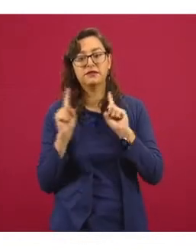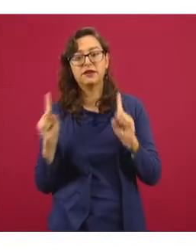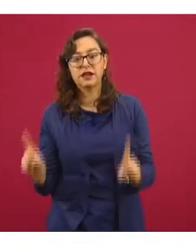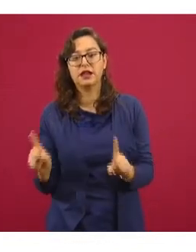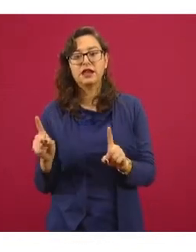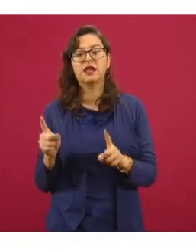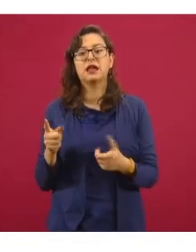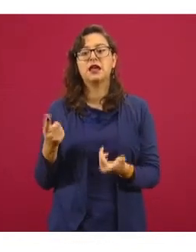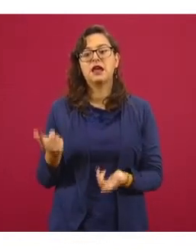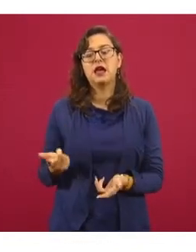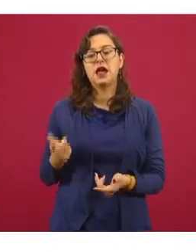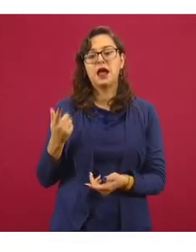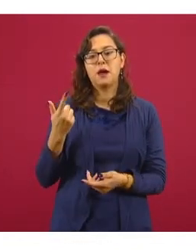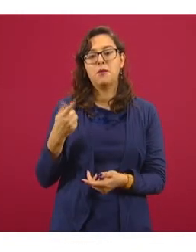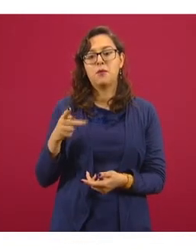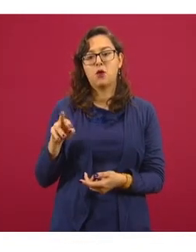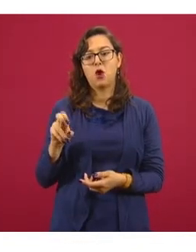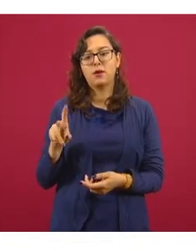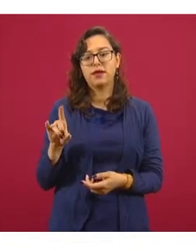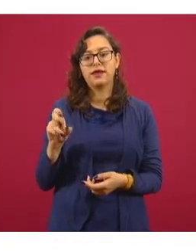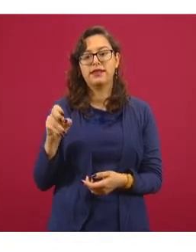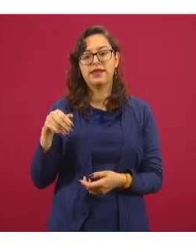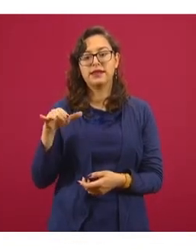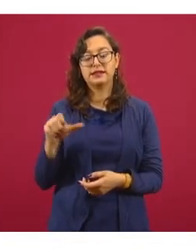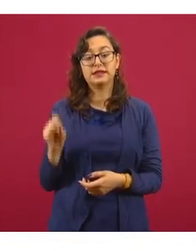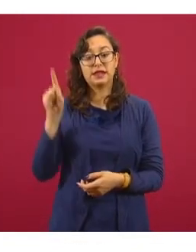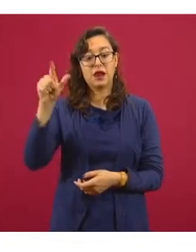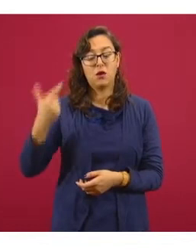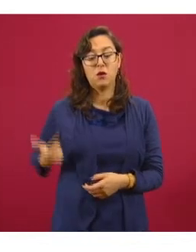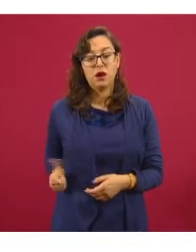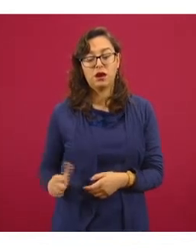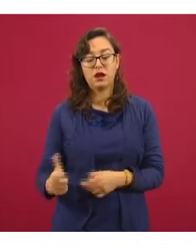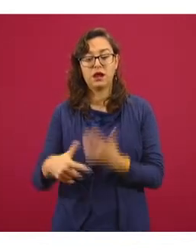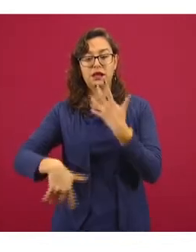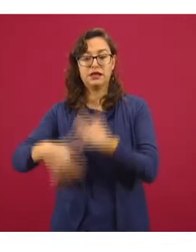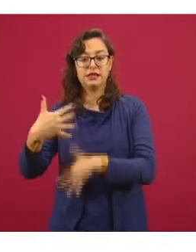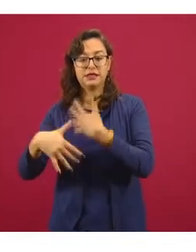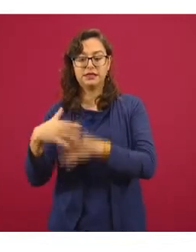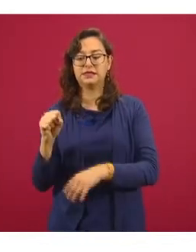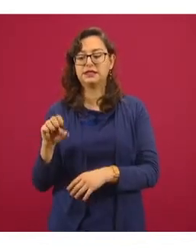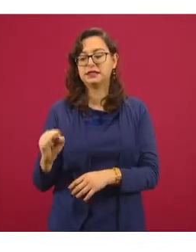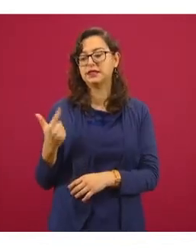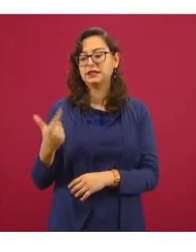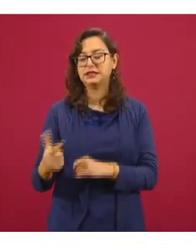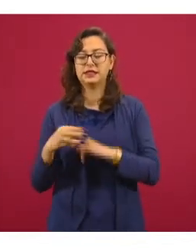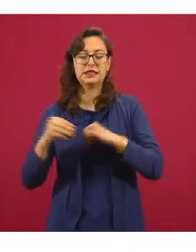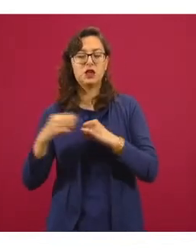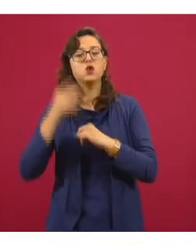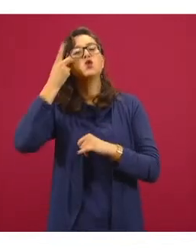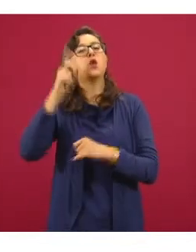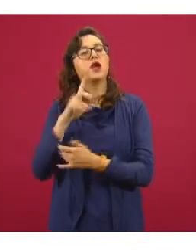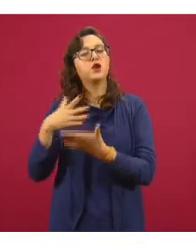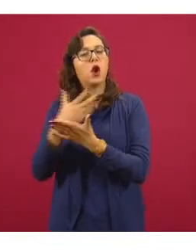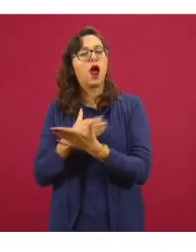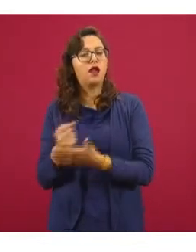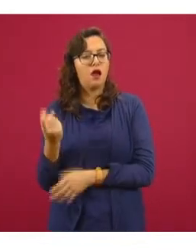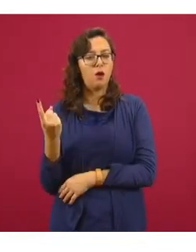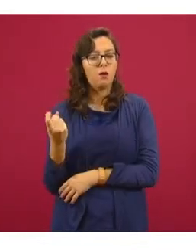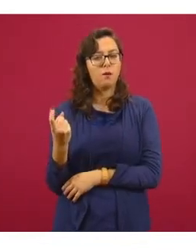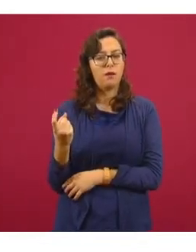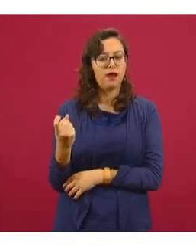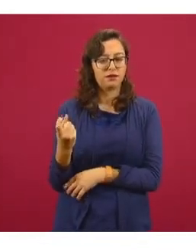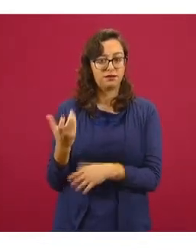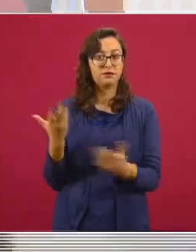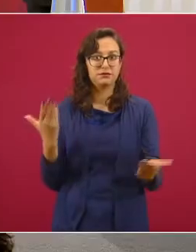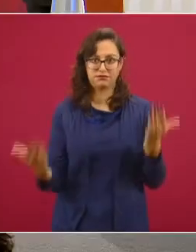1 peso 98 centavos de margen de Gas Providencia, en San José Iturbide, Guanajuato, 15 pesos con 67 centavos. Estabilidad